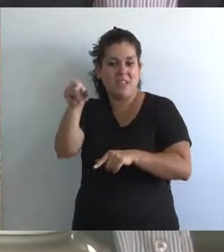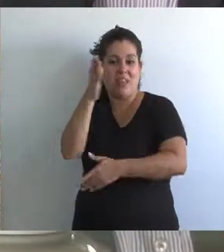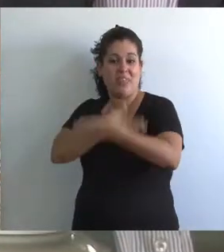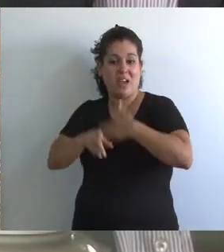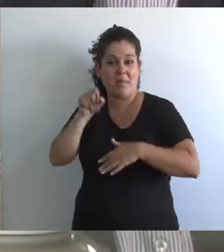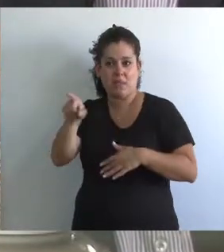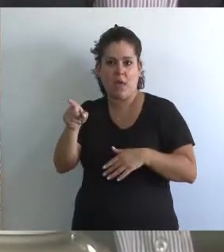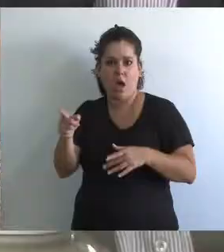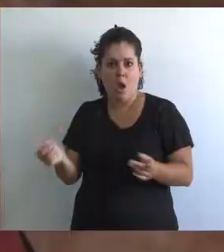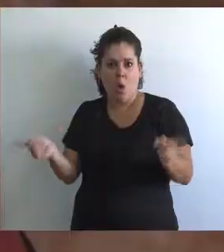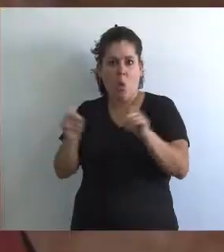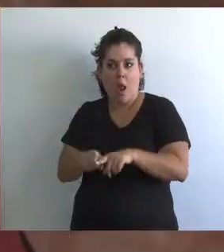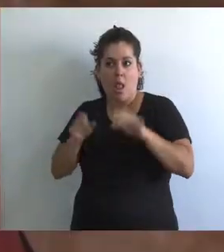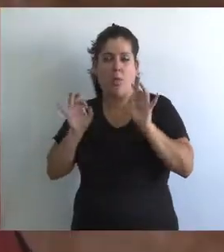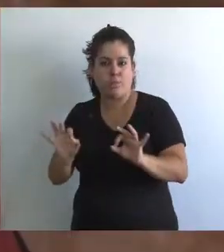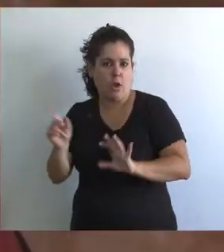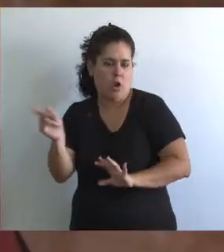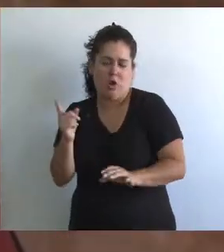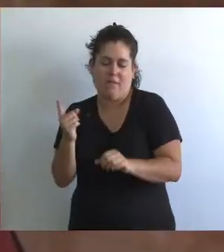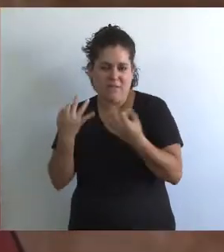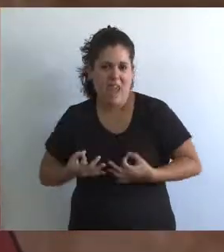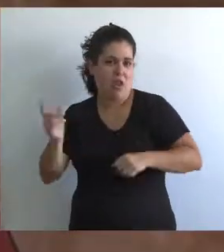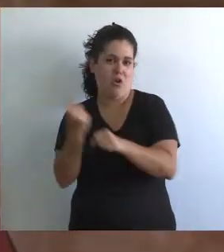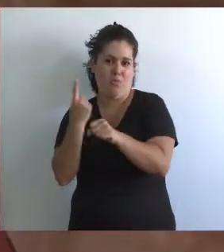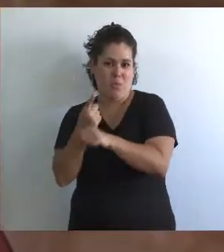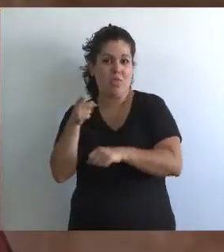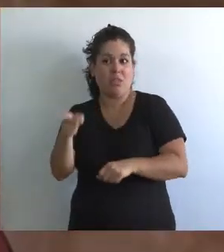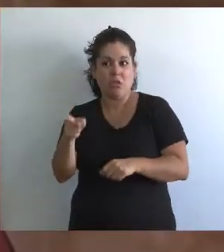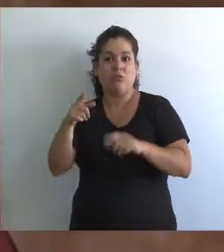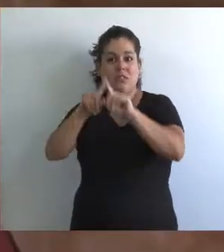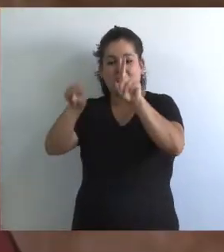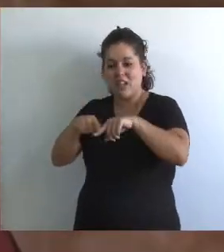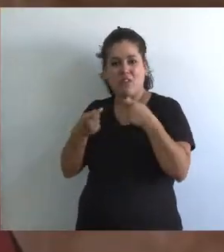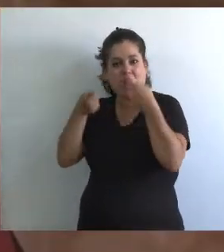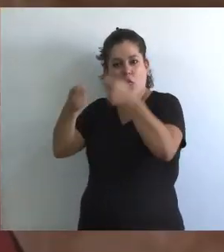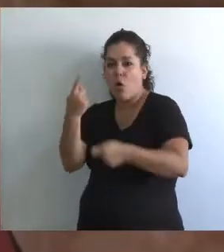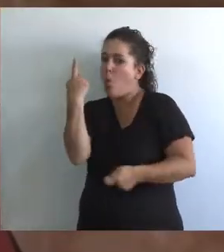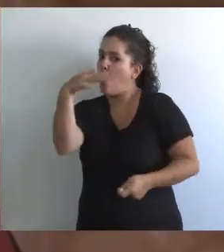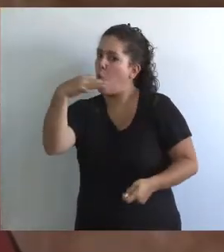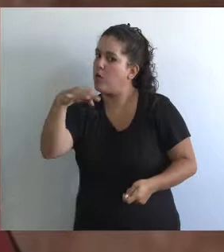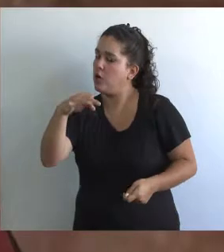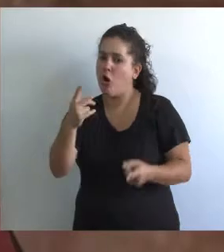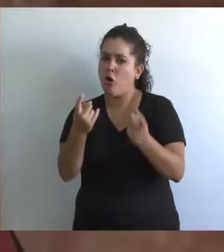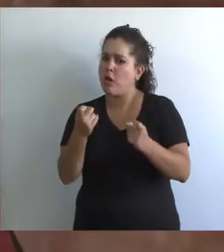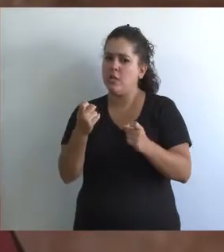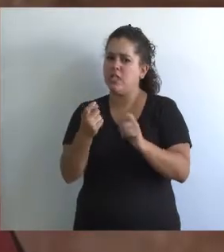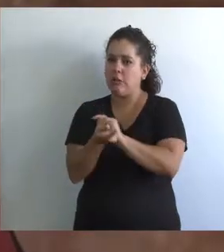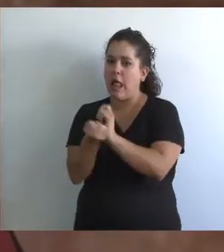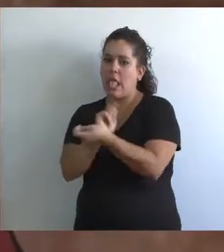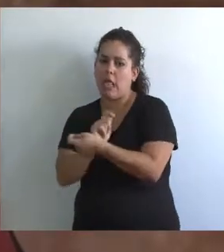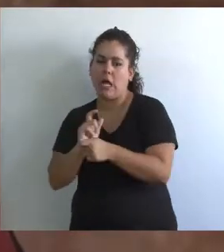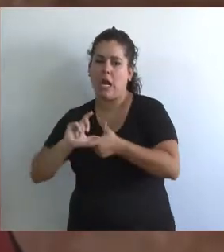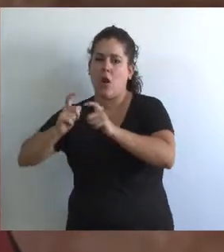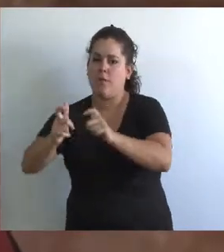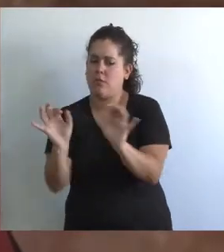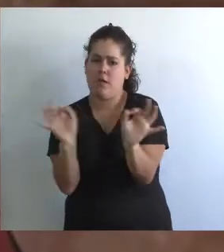patología, esa discapacidad no se revierte. Entonces, lo que nosotros proponemos es que exista un certificado único y que no necesite